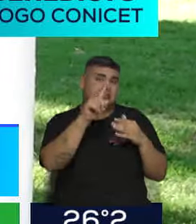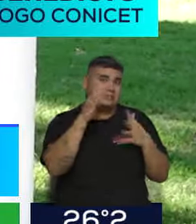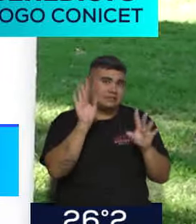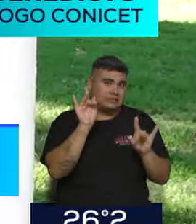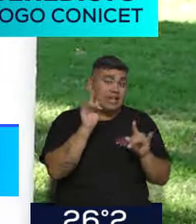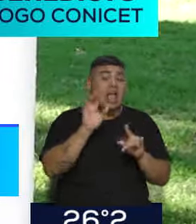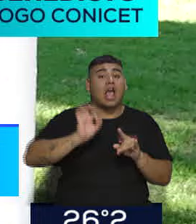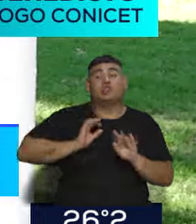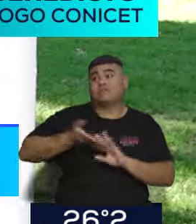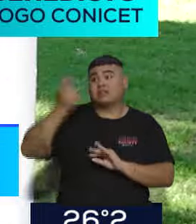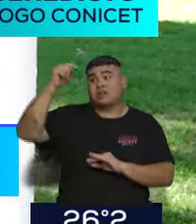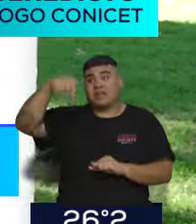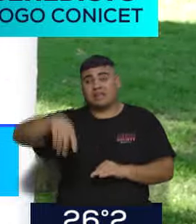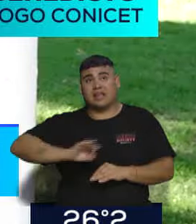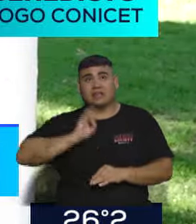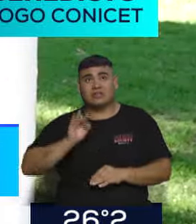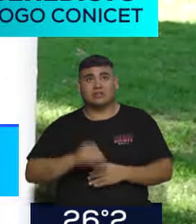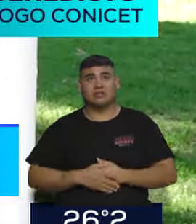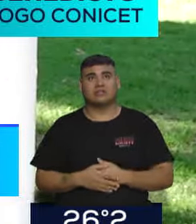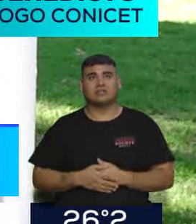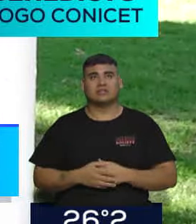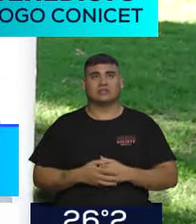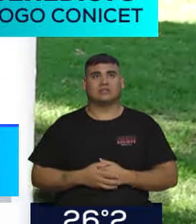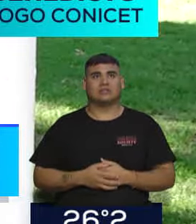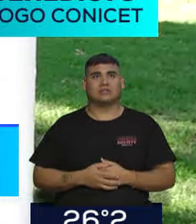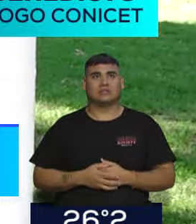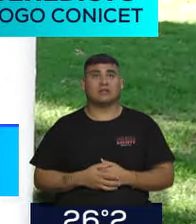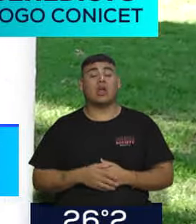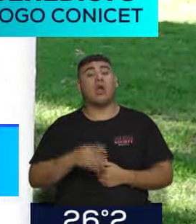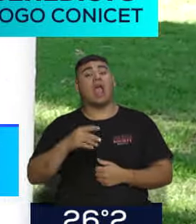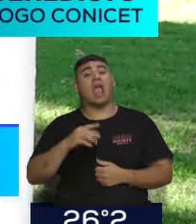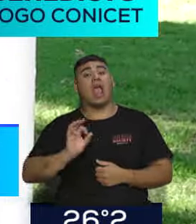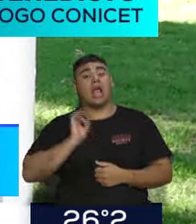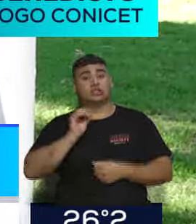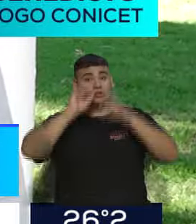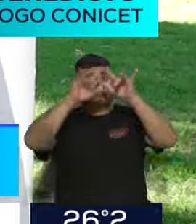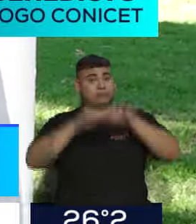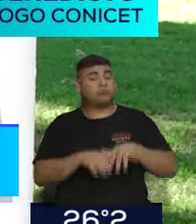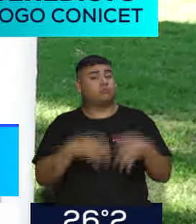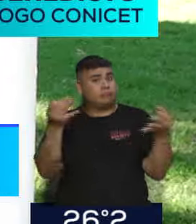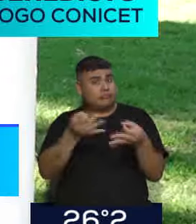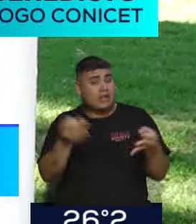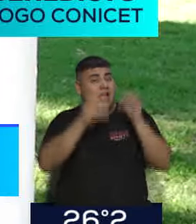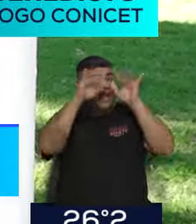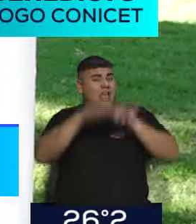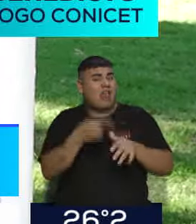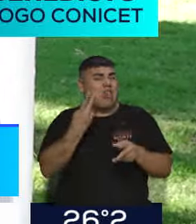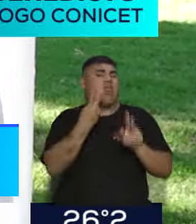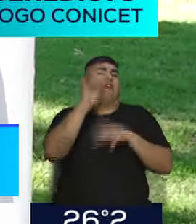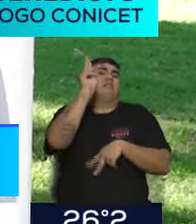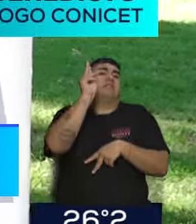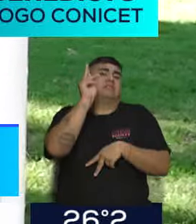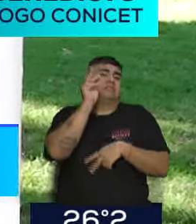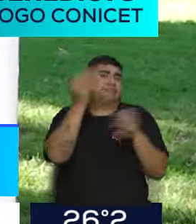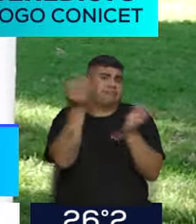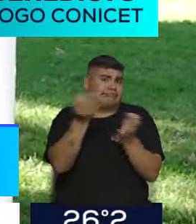año anterior, la verdad que fue muy muy bueno, o sea, fue un año muy bueno, nevó más del doble de lo